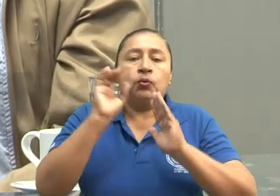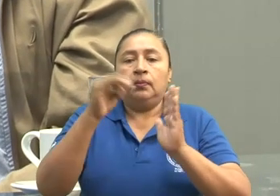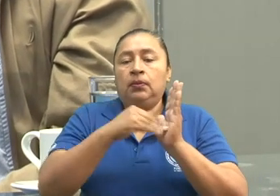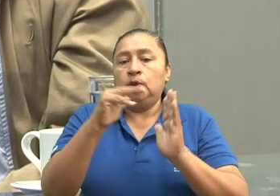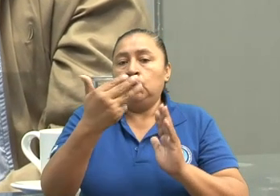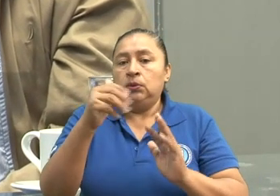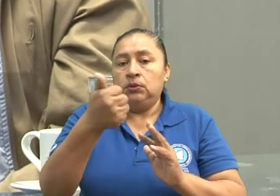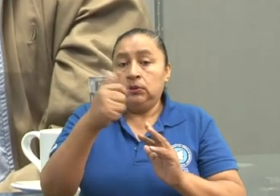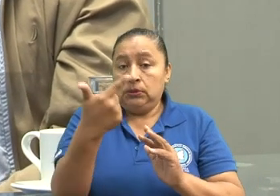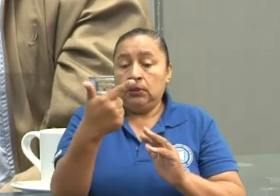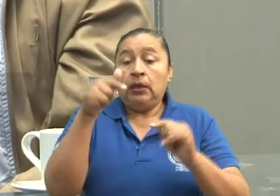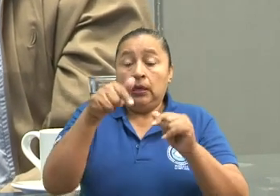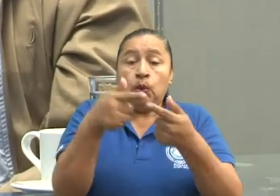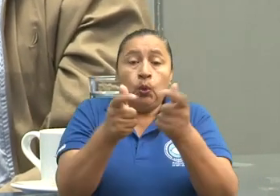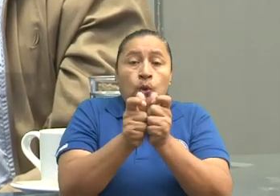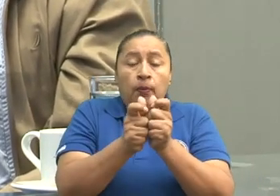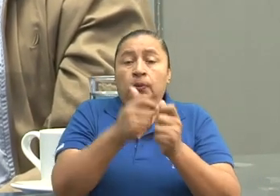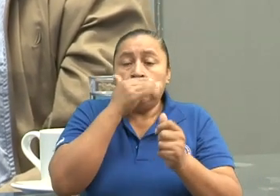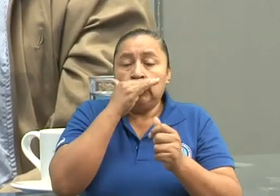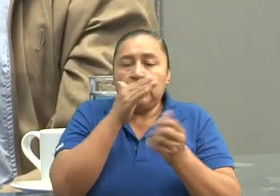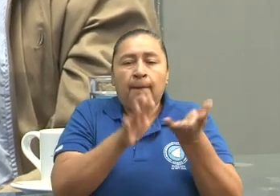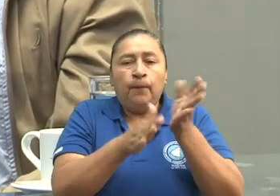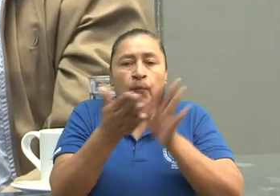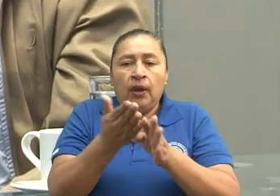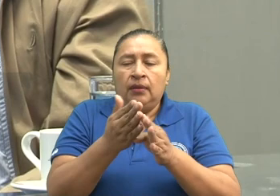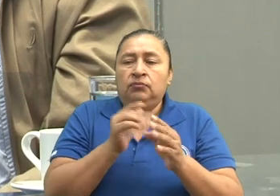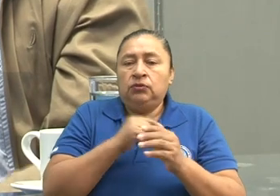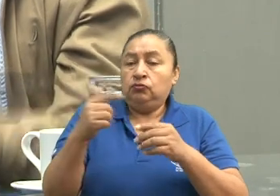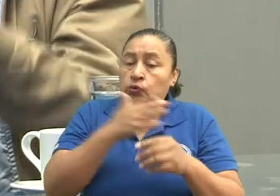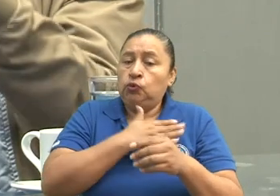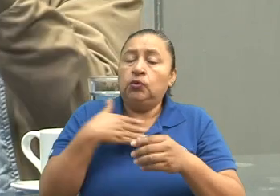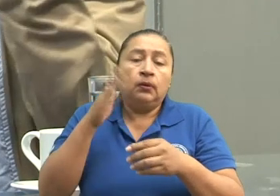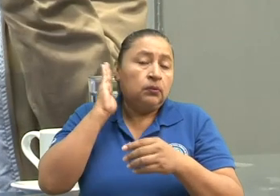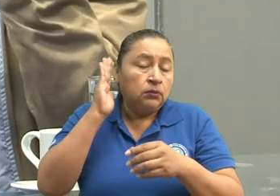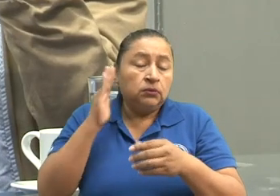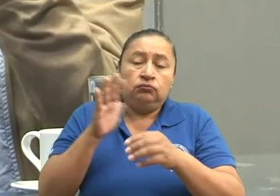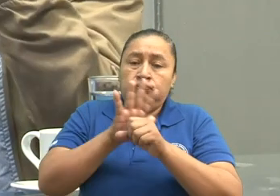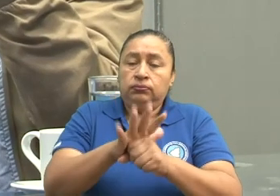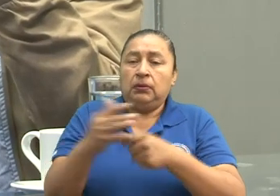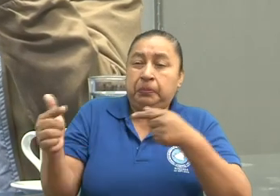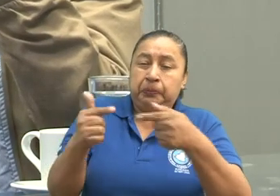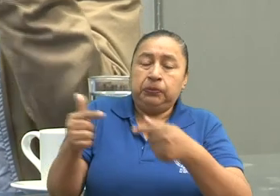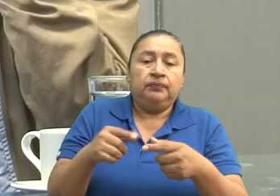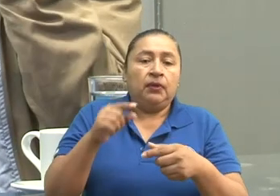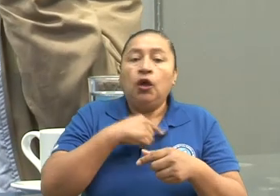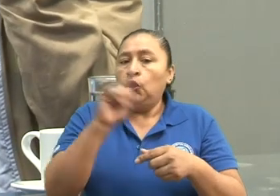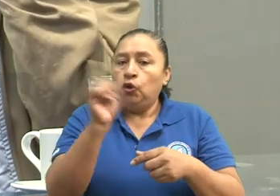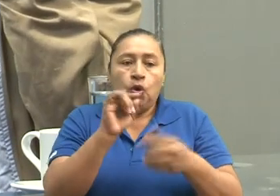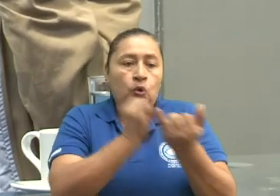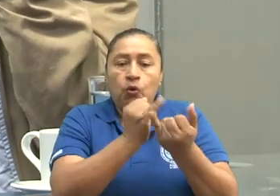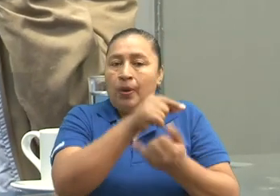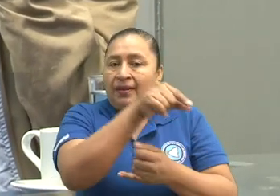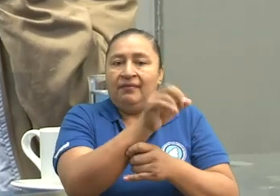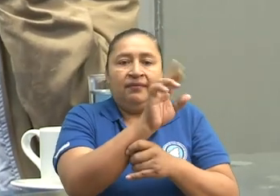1967, donde un grupo de sandinistas muere luchando contra la dictadura. No como hicieron Fernando Agüero y Pedro Joaquín